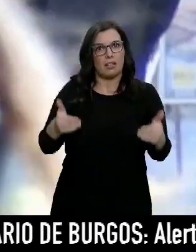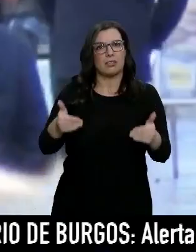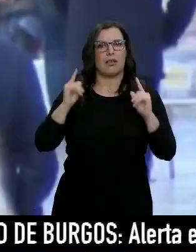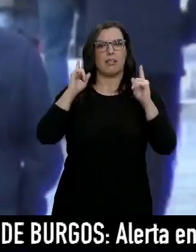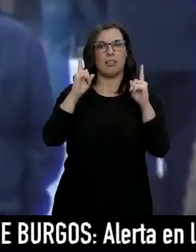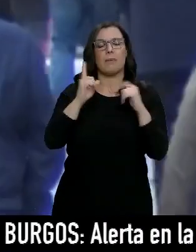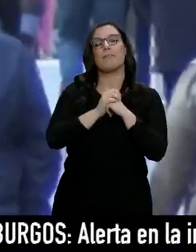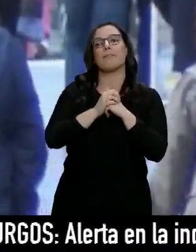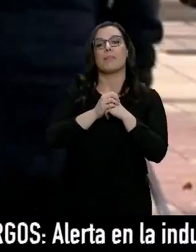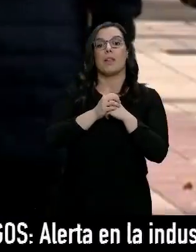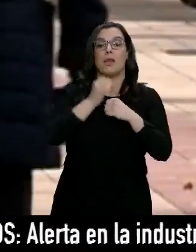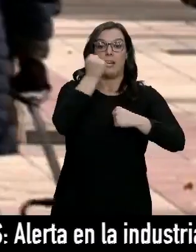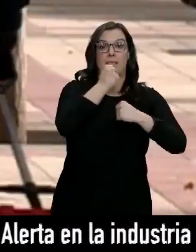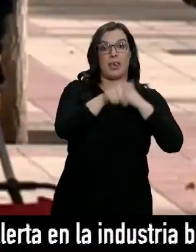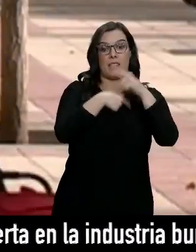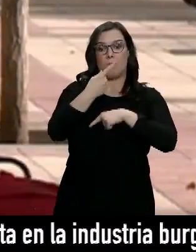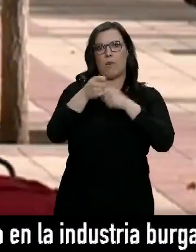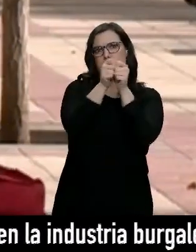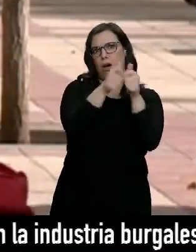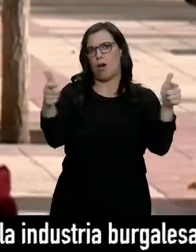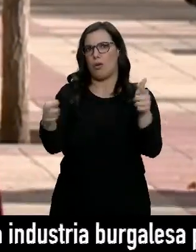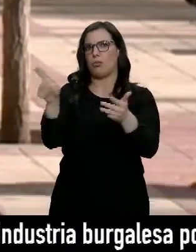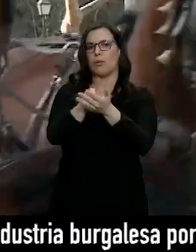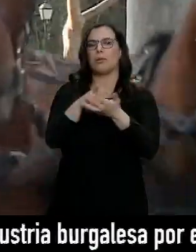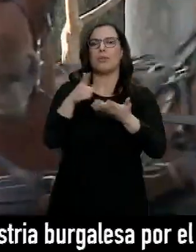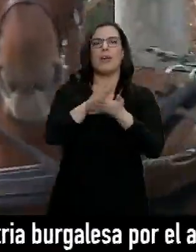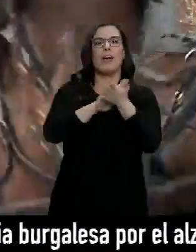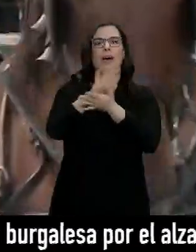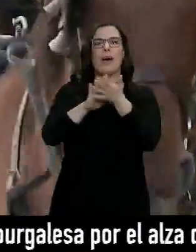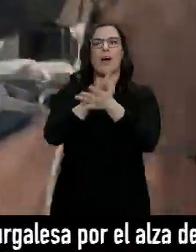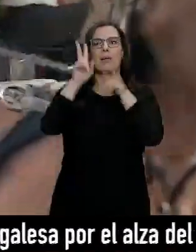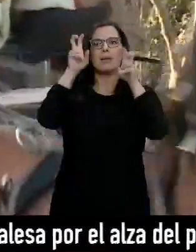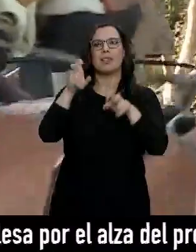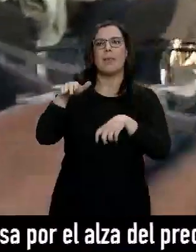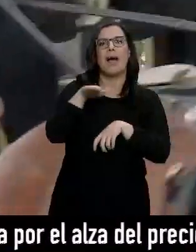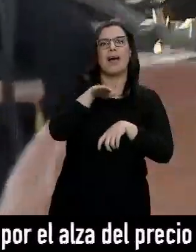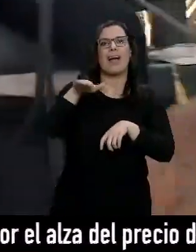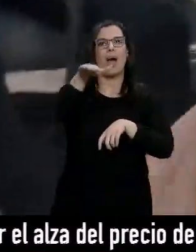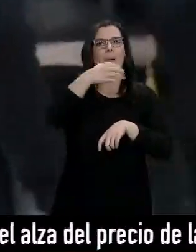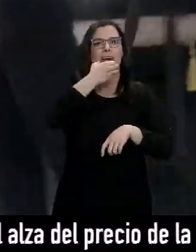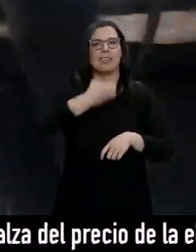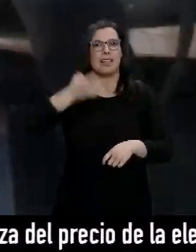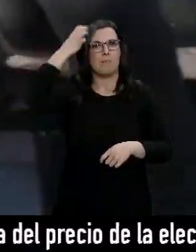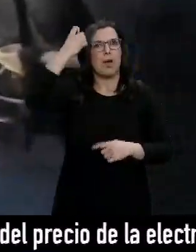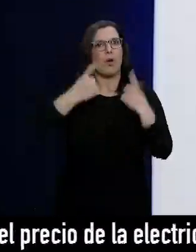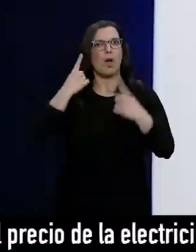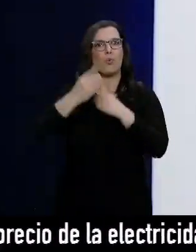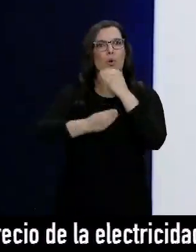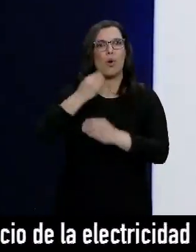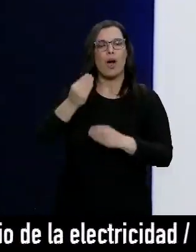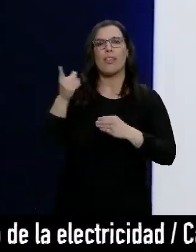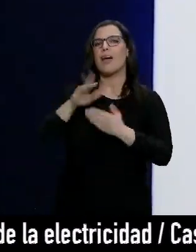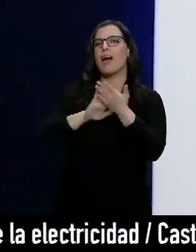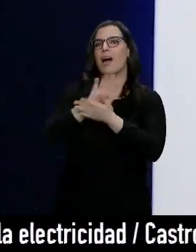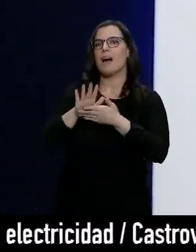contagios disparadas tras la Navidad, Fernández Mañueco se refería así a las polémicas cabalgatas de Reyes celebradas en algunos puntos de la comunidad. Las